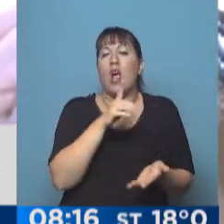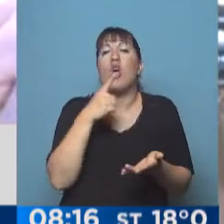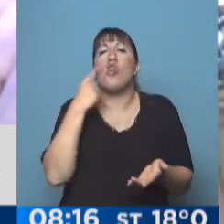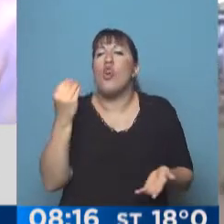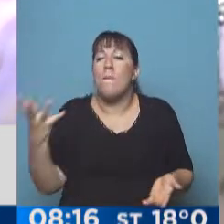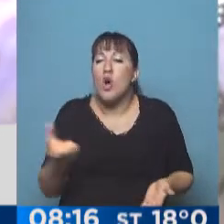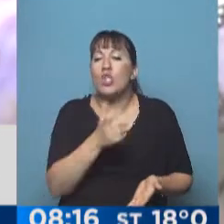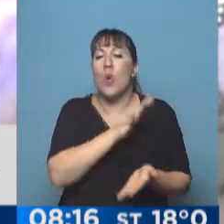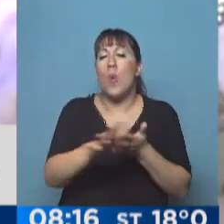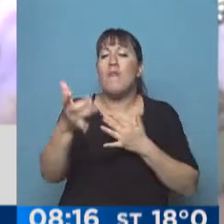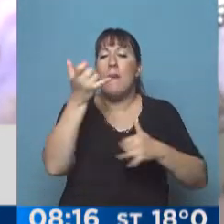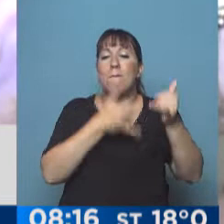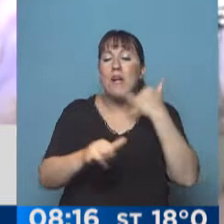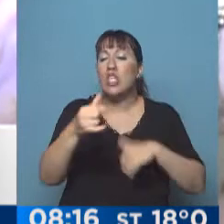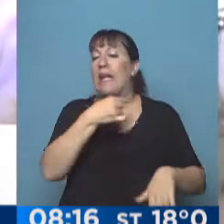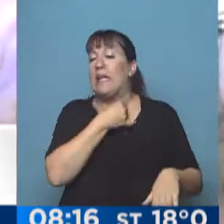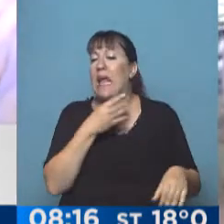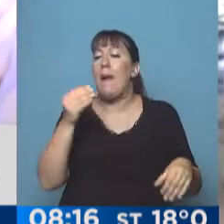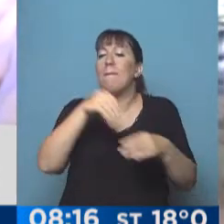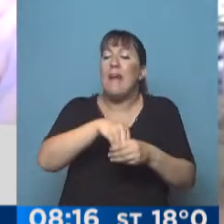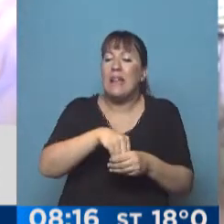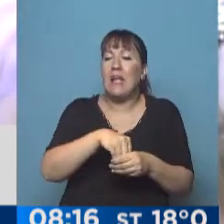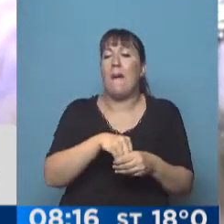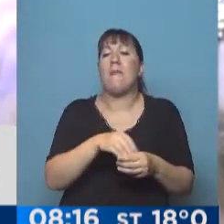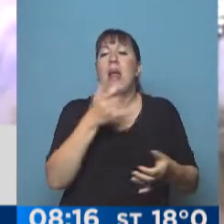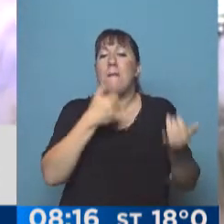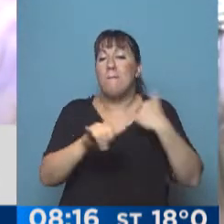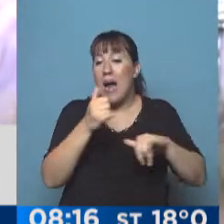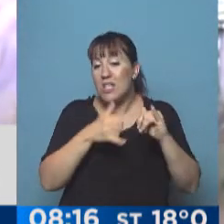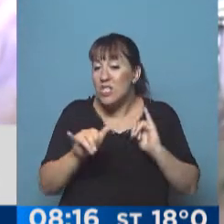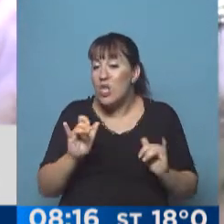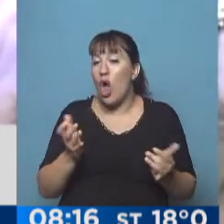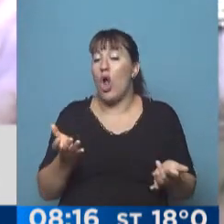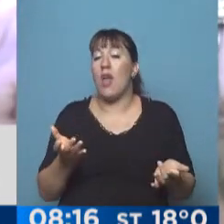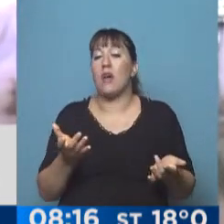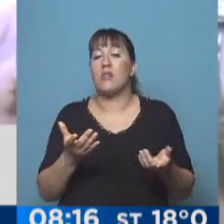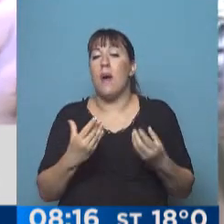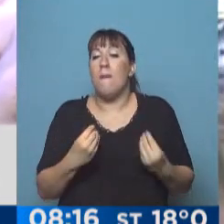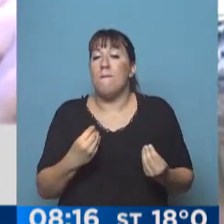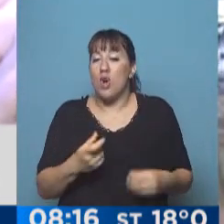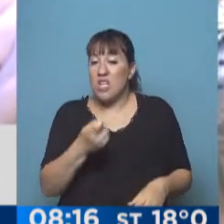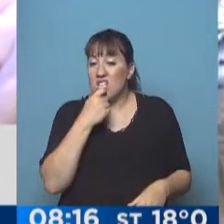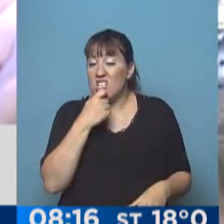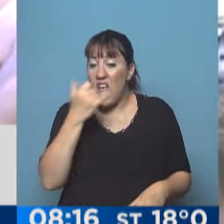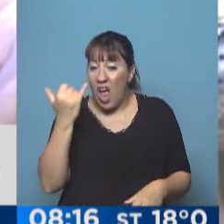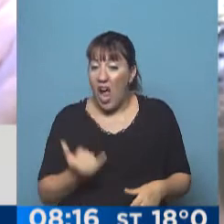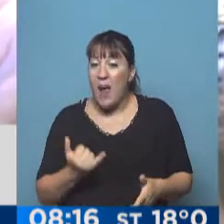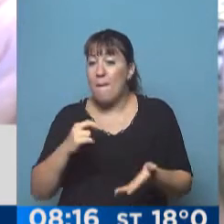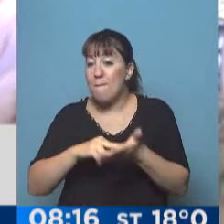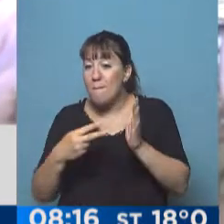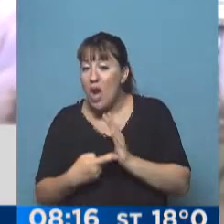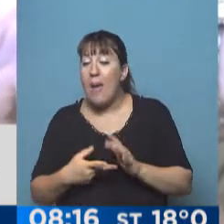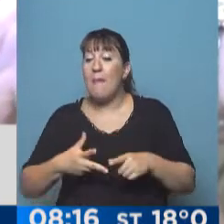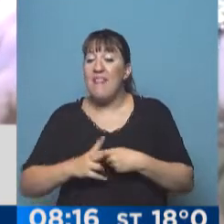que quieran participar de inversiones valga la redundancia porque si es y hay problemas técnicos científicos